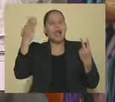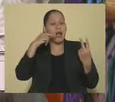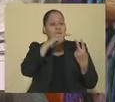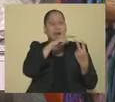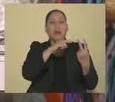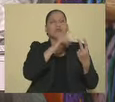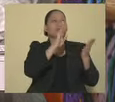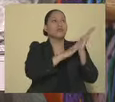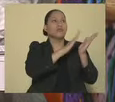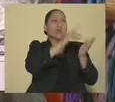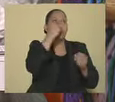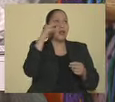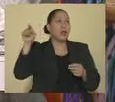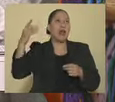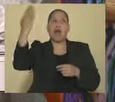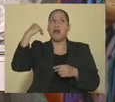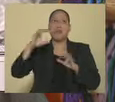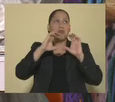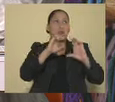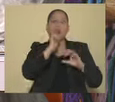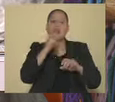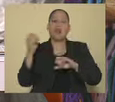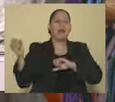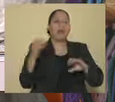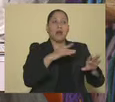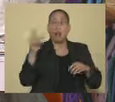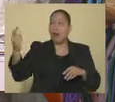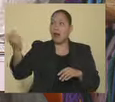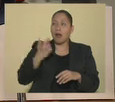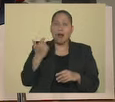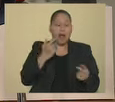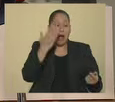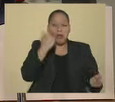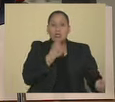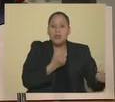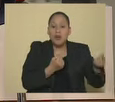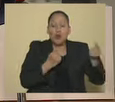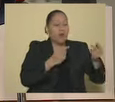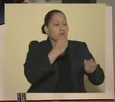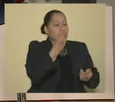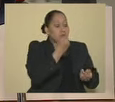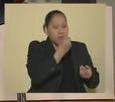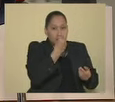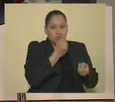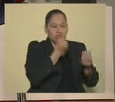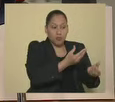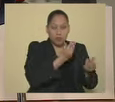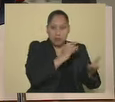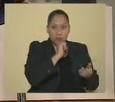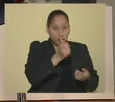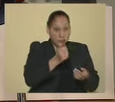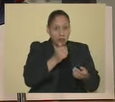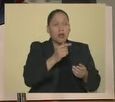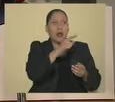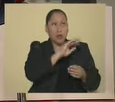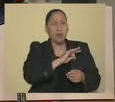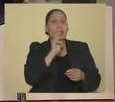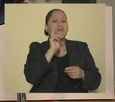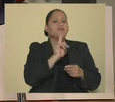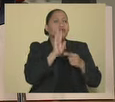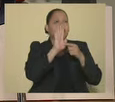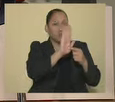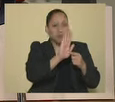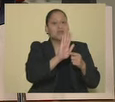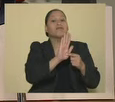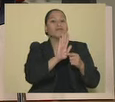ellos acreditan que el señor jamás cumplió con su obligación de dar alimentos cuando eran menores de edad, cabe